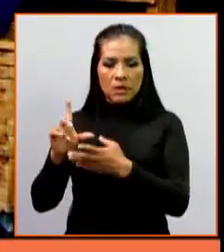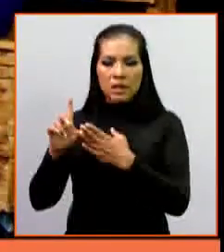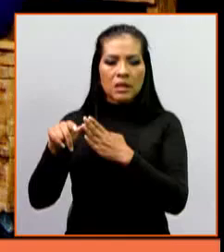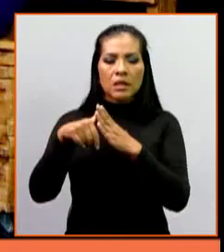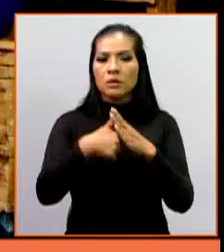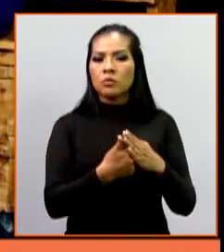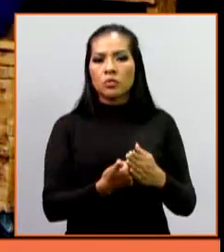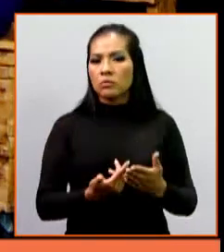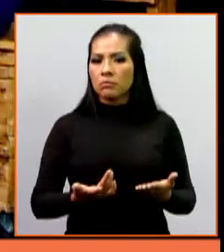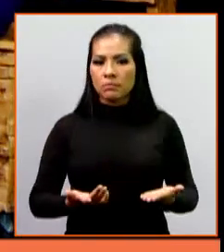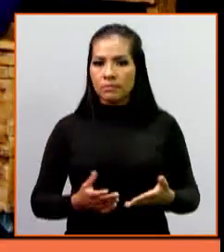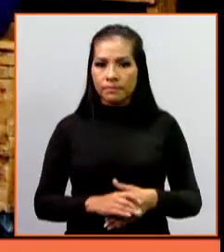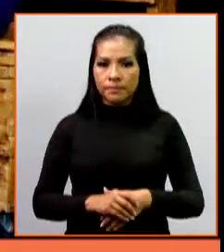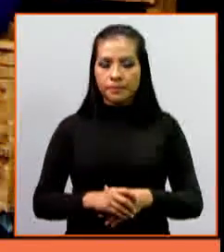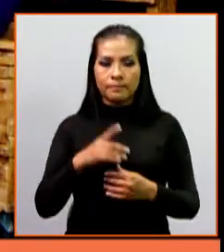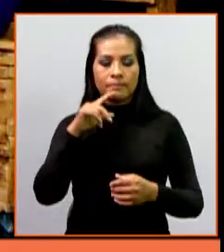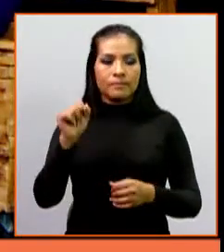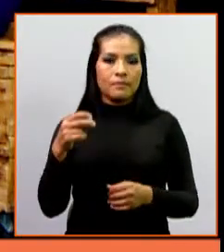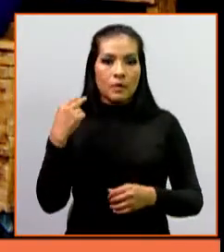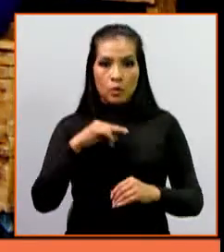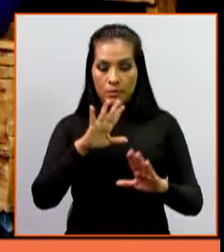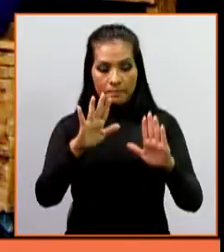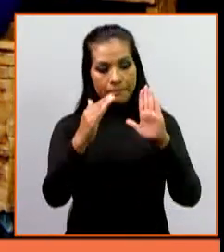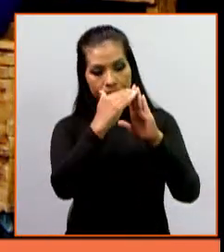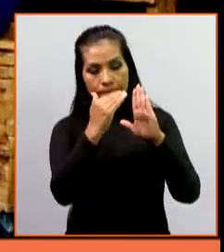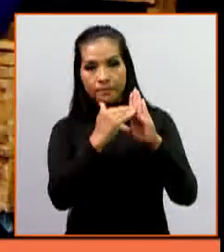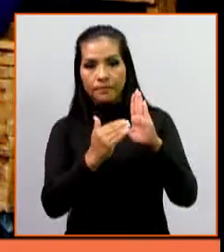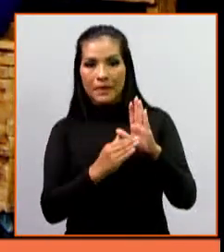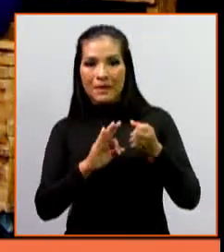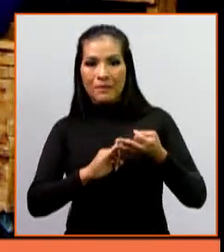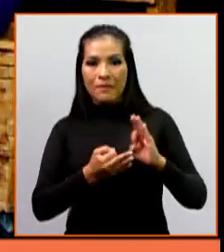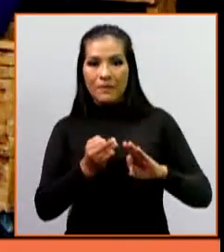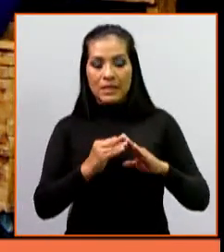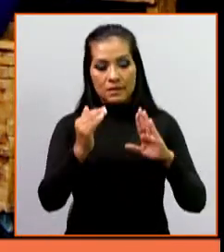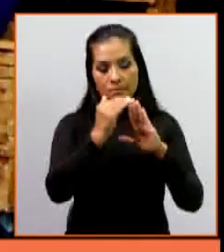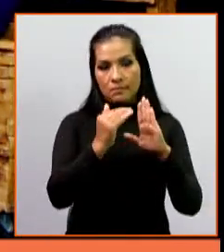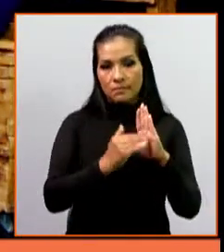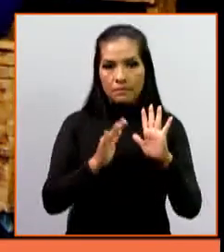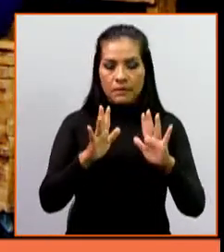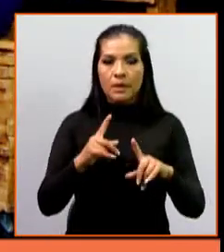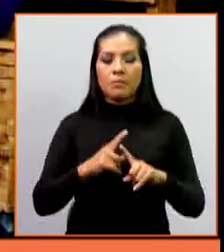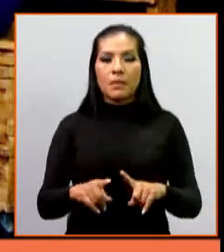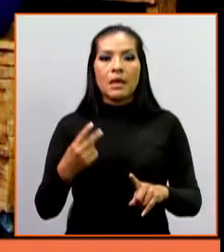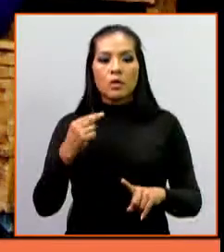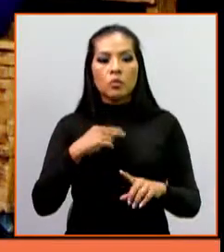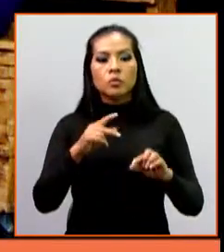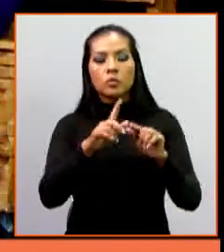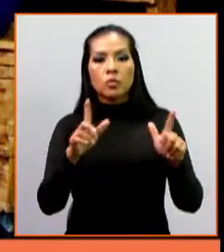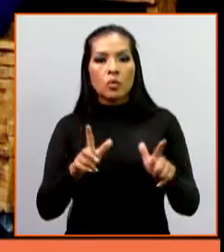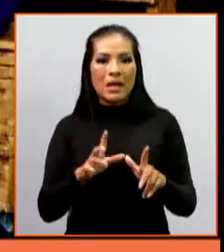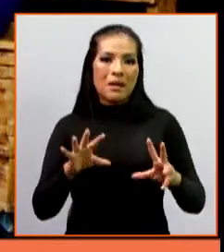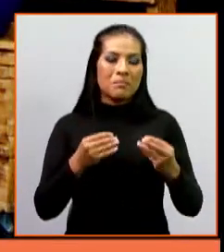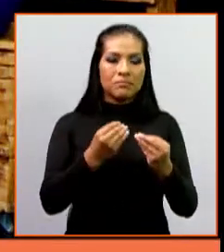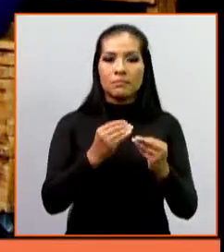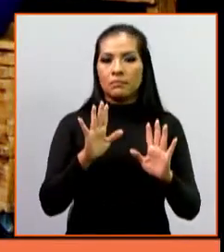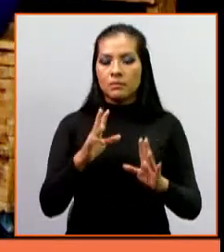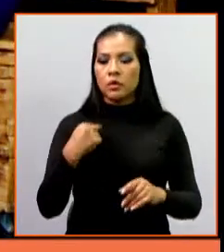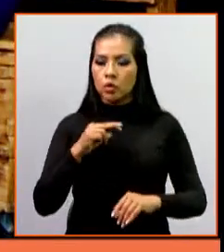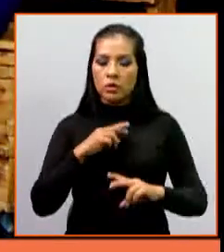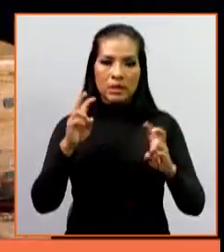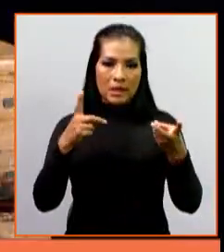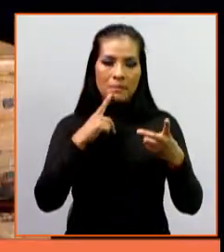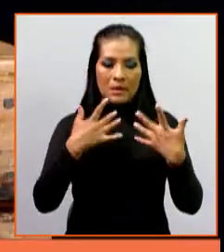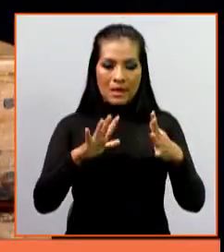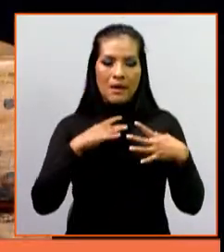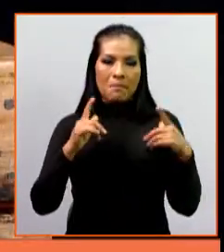Bueno, estamos pensando hacer una agenda. No tenemos un espacio muy equipado, por eso albergamos obras de pequeño